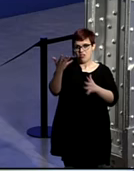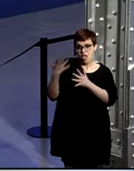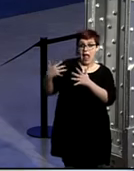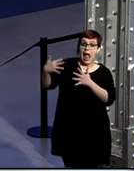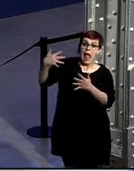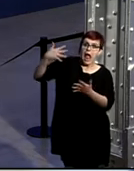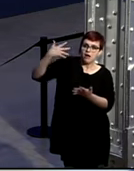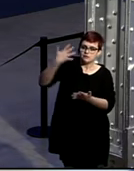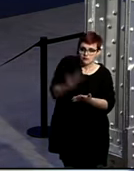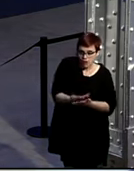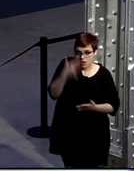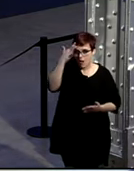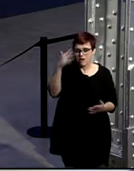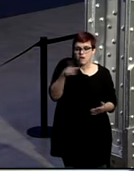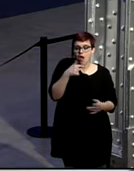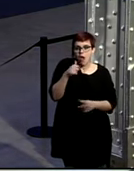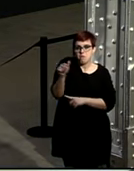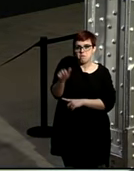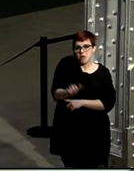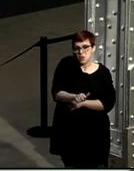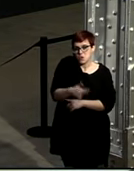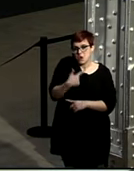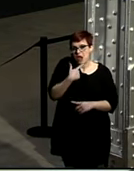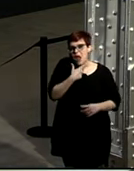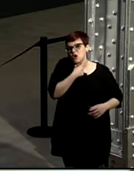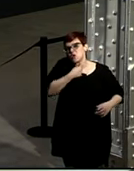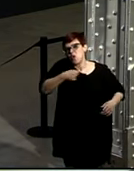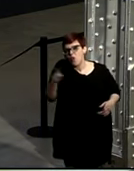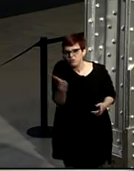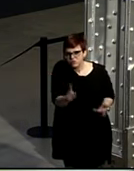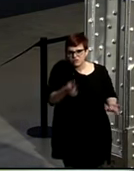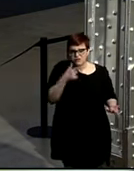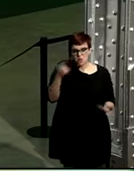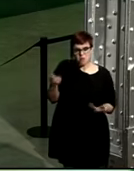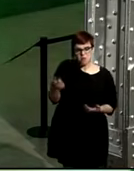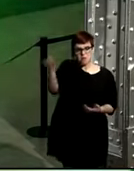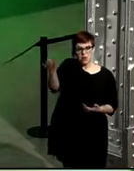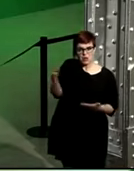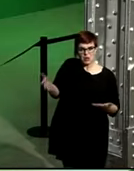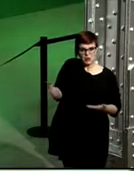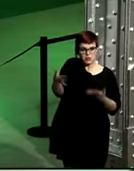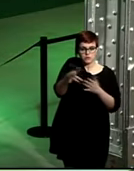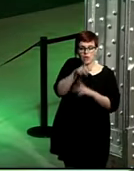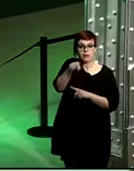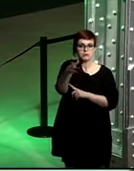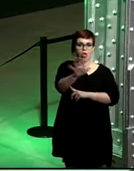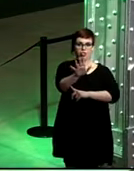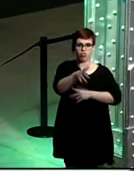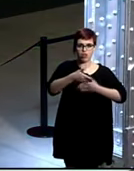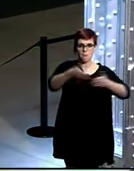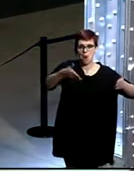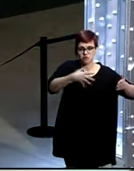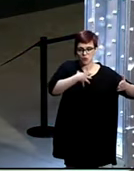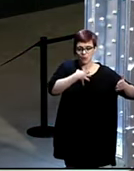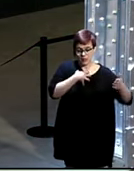la película no gusta. O la película O no gusta tanto. No la podemos colocar en el Que cine. no todas las primeras